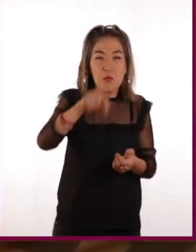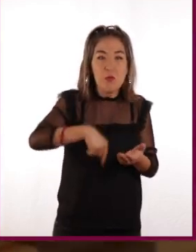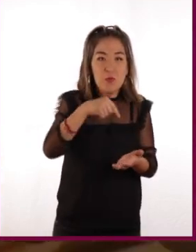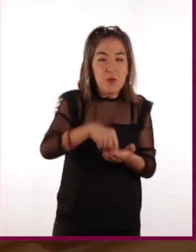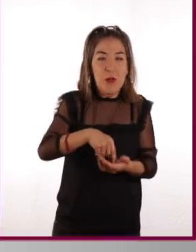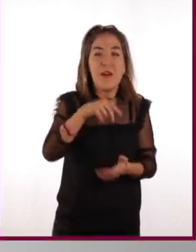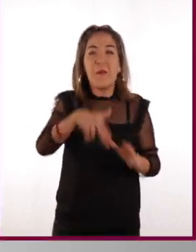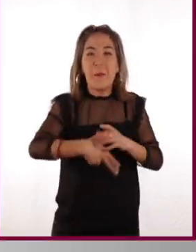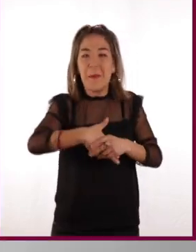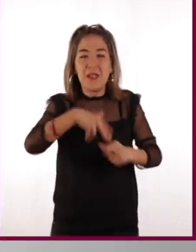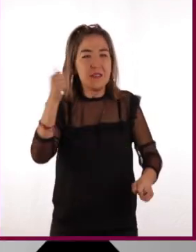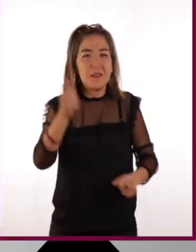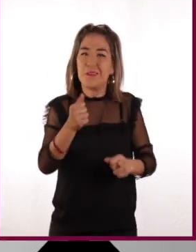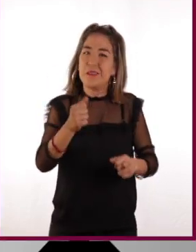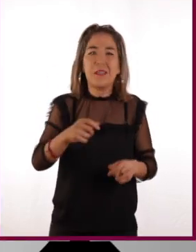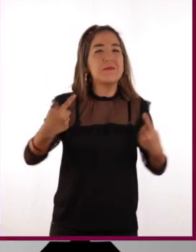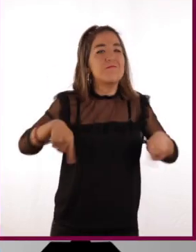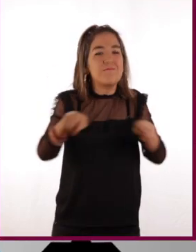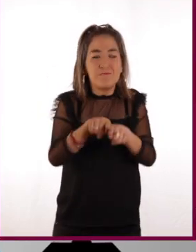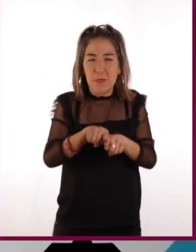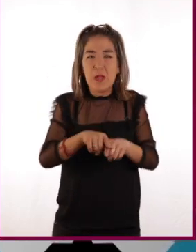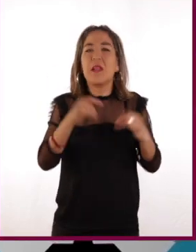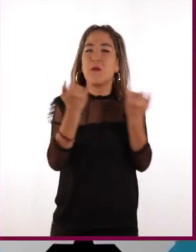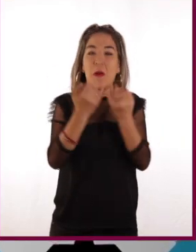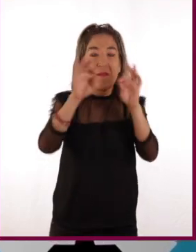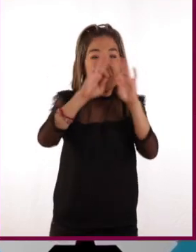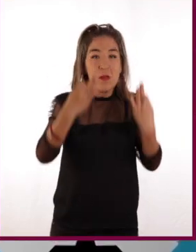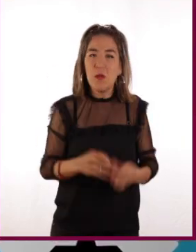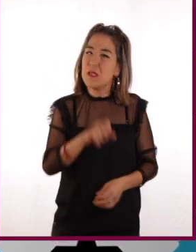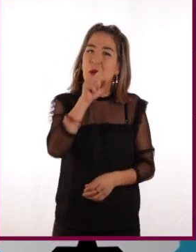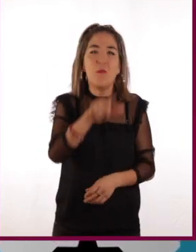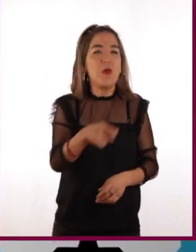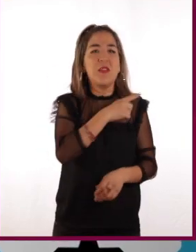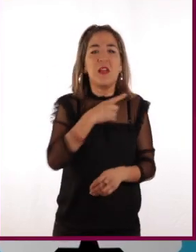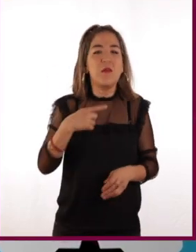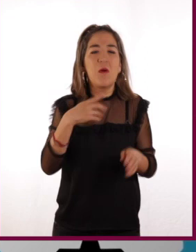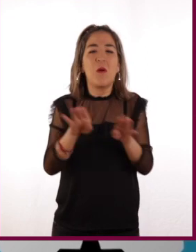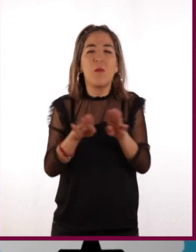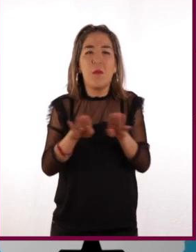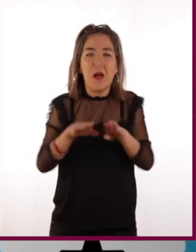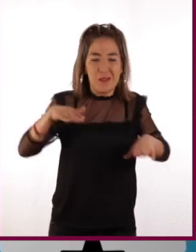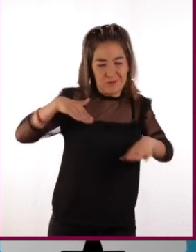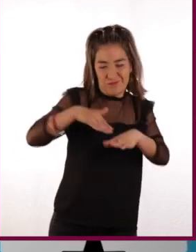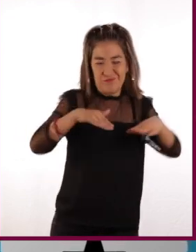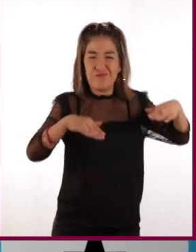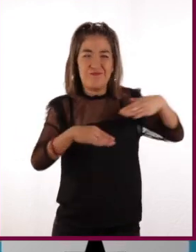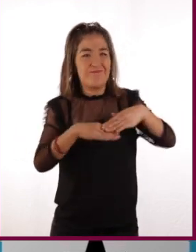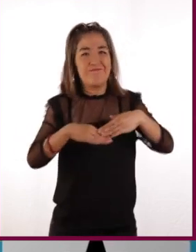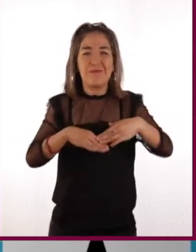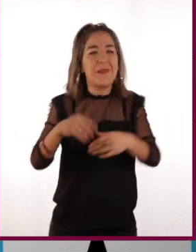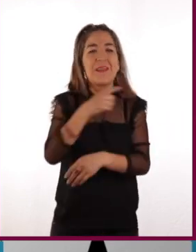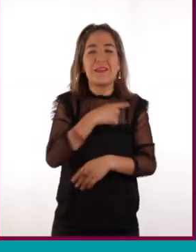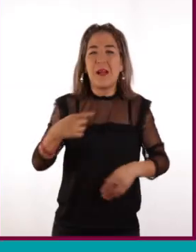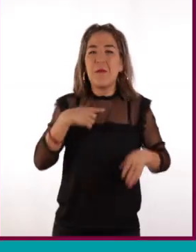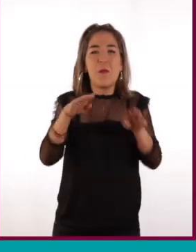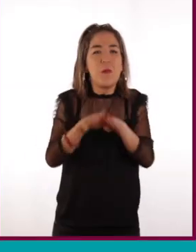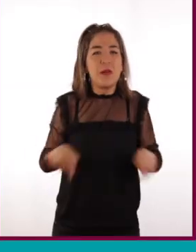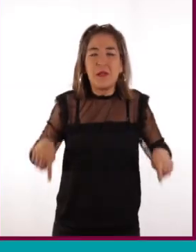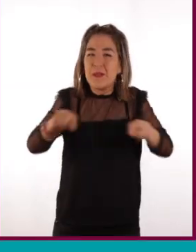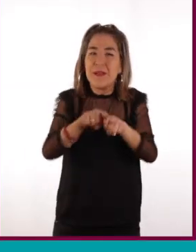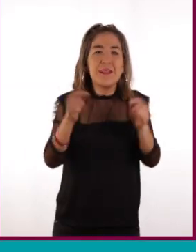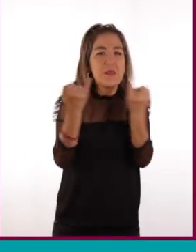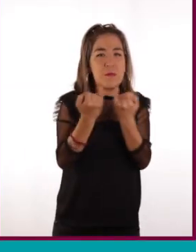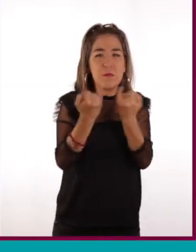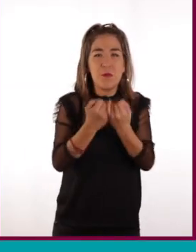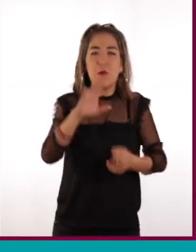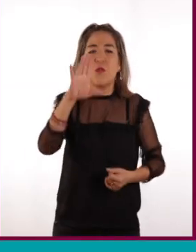tener espacios vacíos o huecos entre ellas, pero las figuras tampoco deben superponerse entre sí. Además de